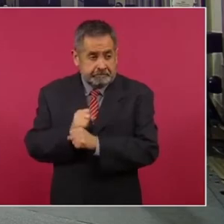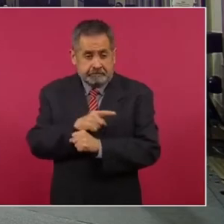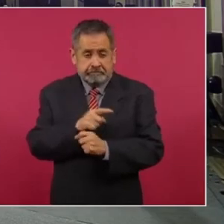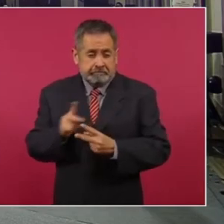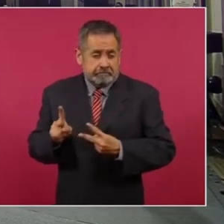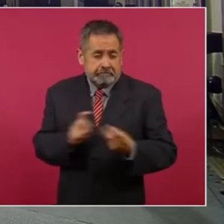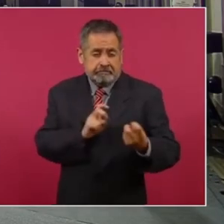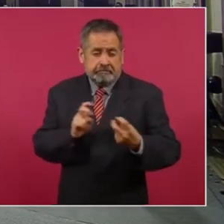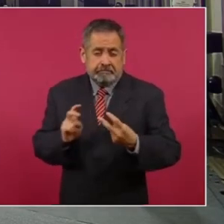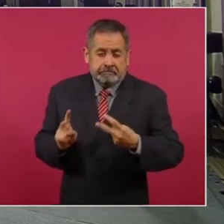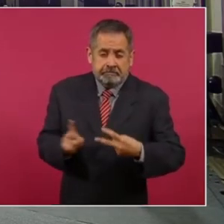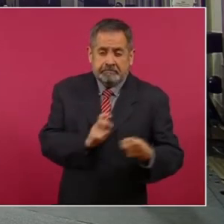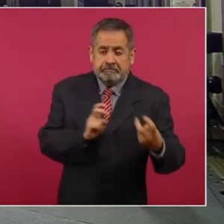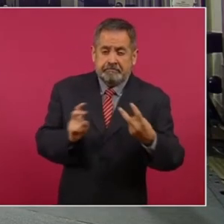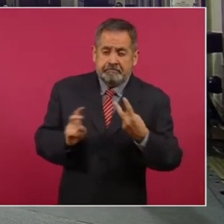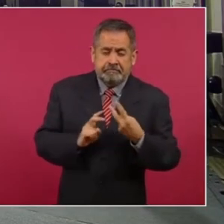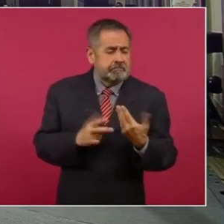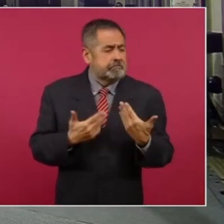permitiendo